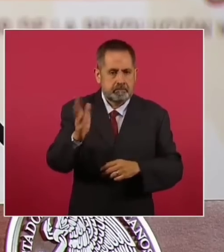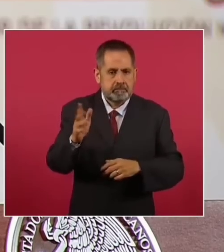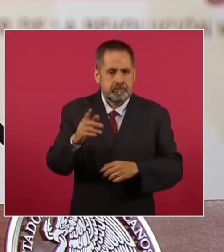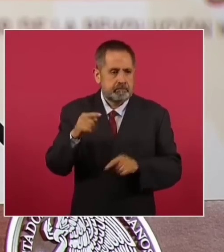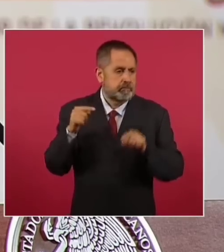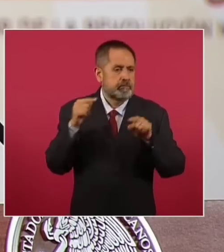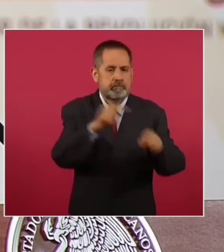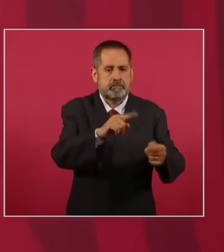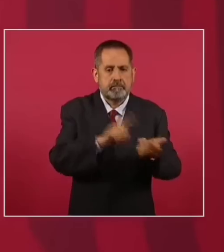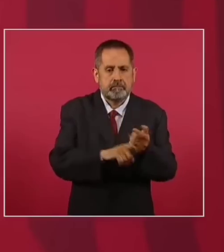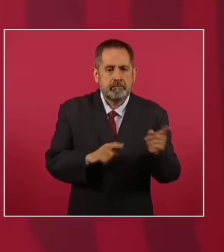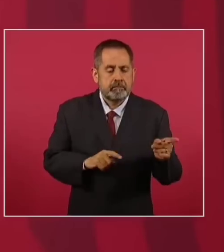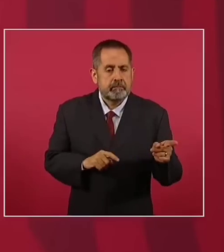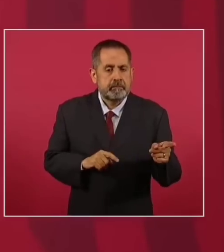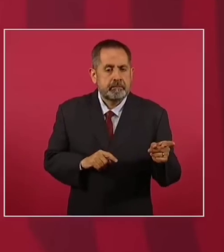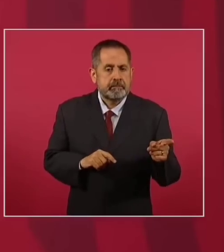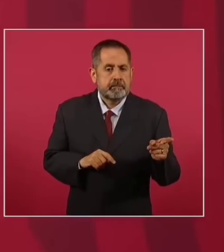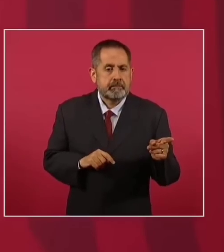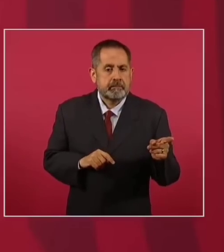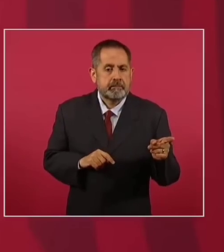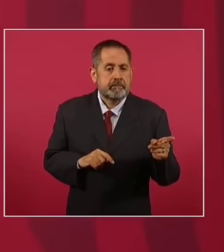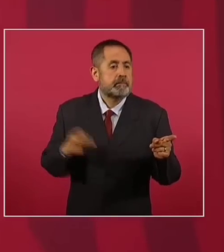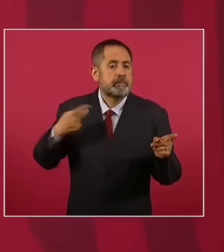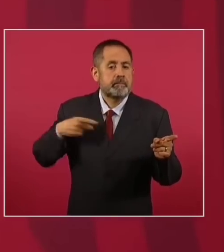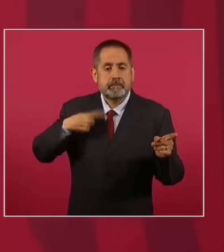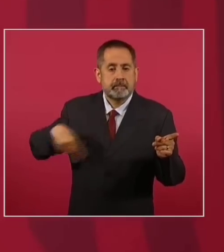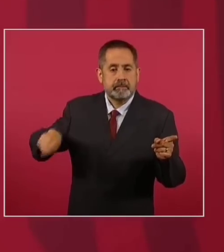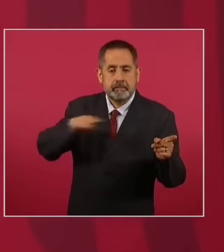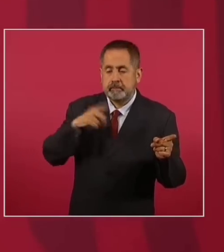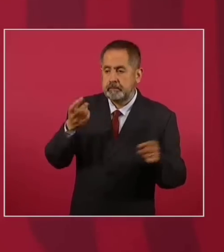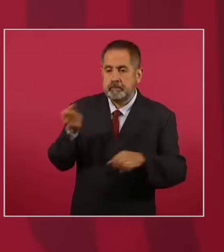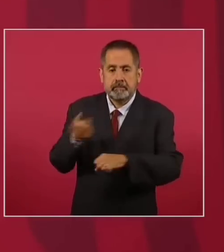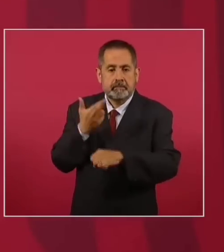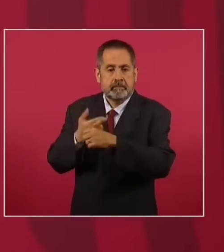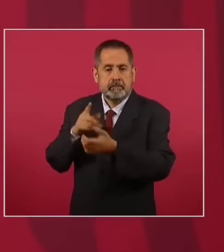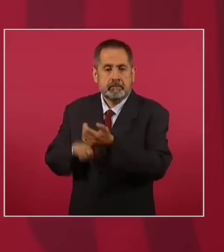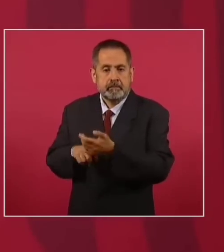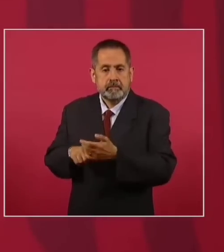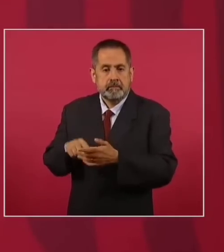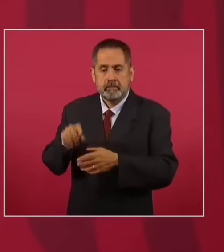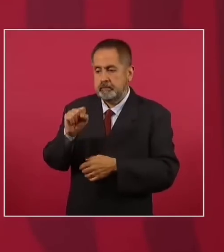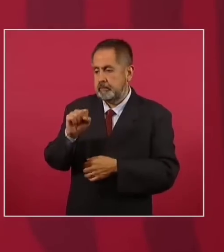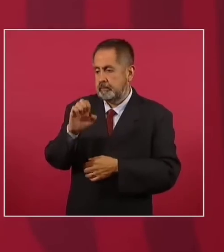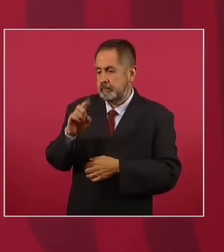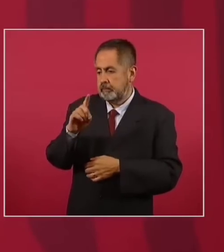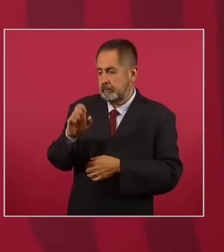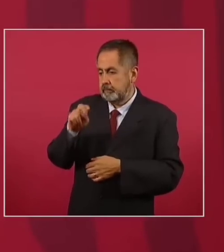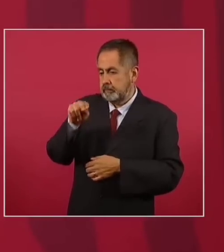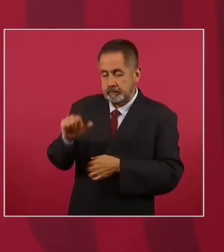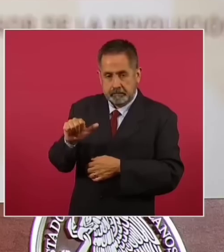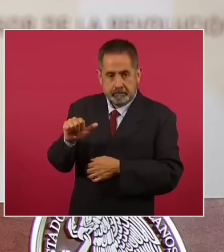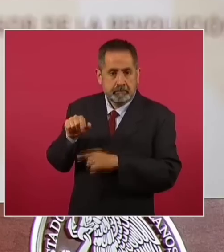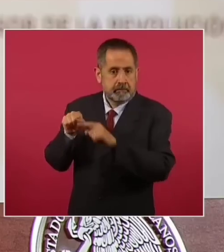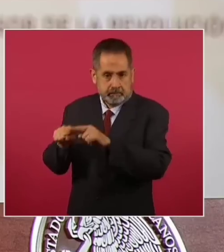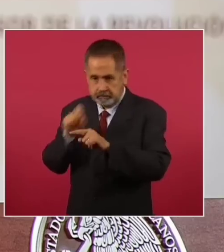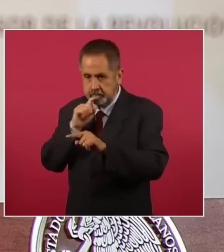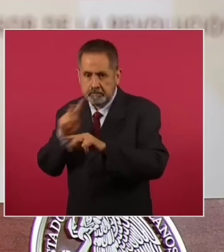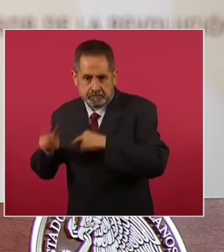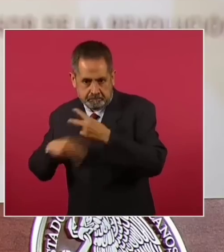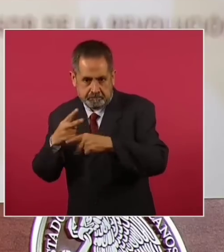fueron de elementos de la Secretaría de la Defensa